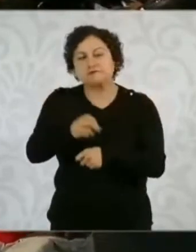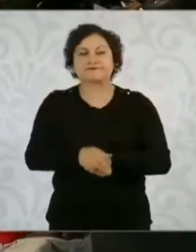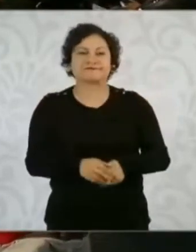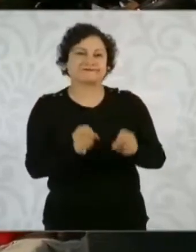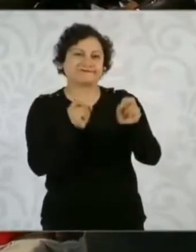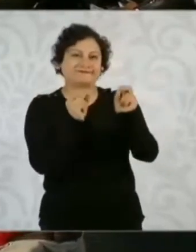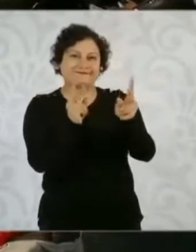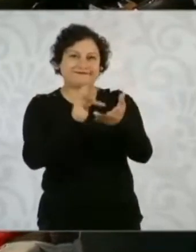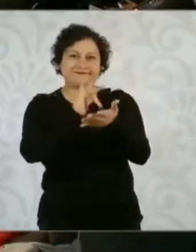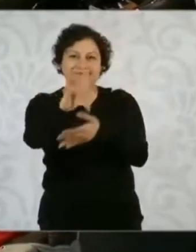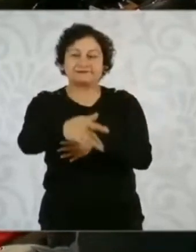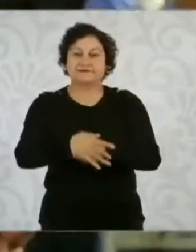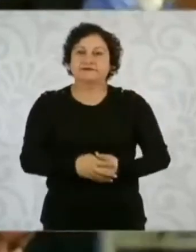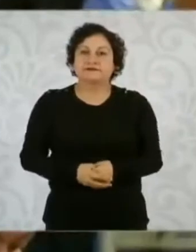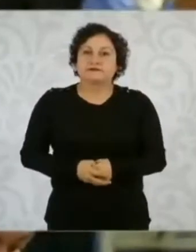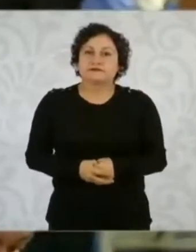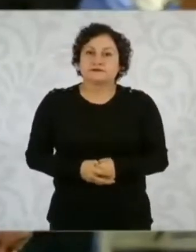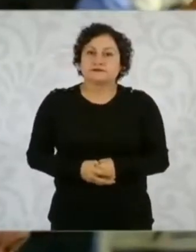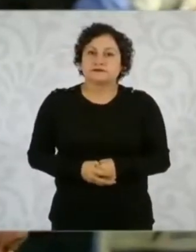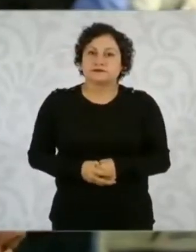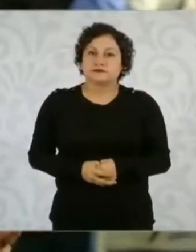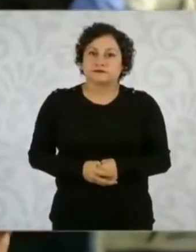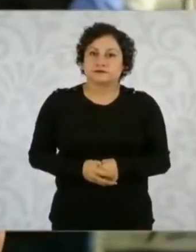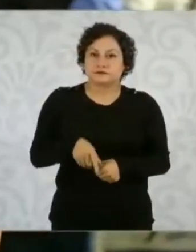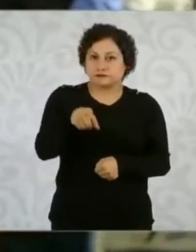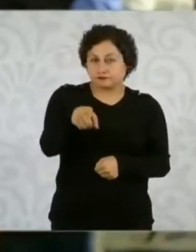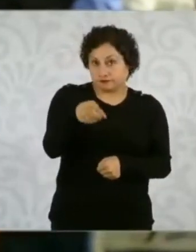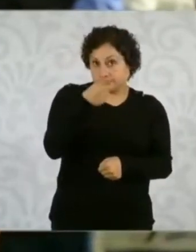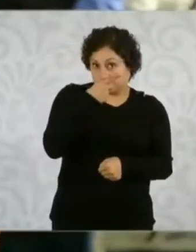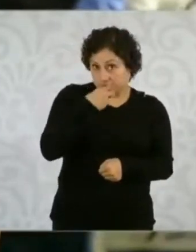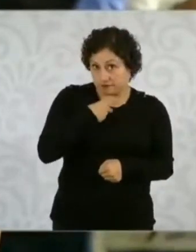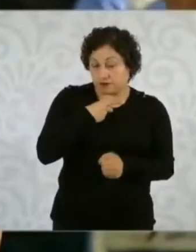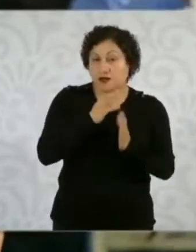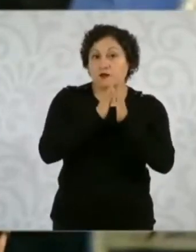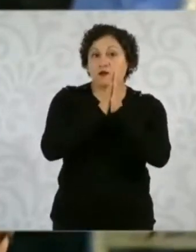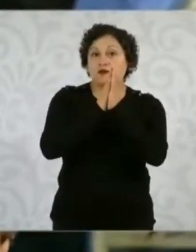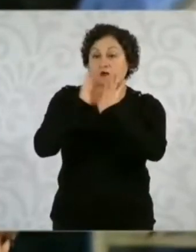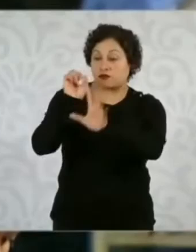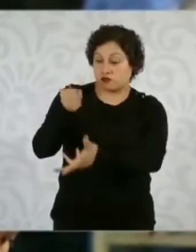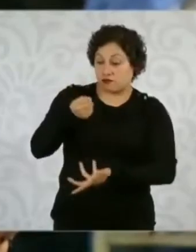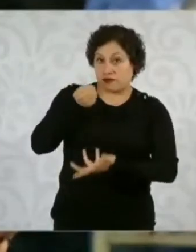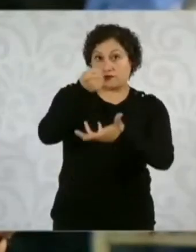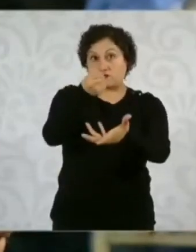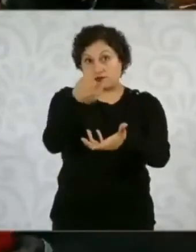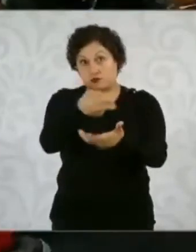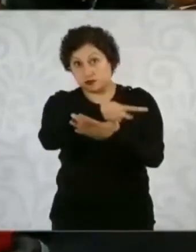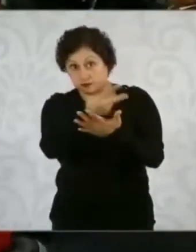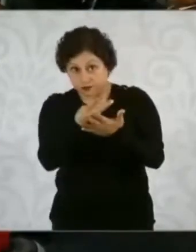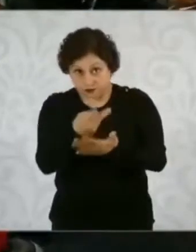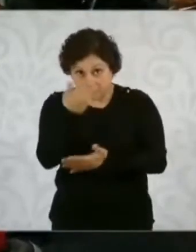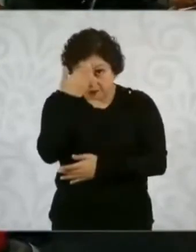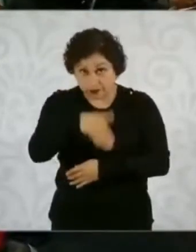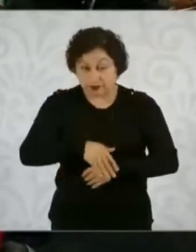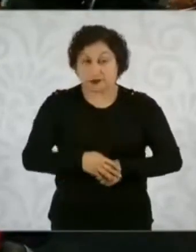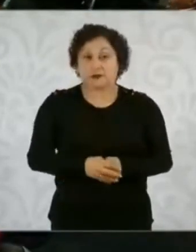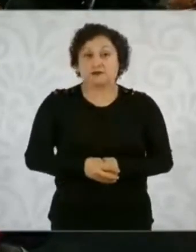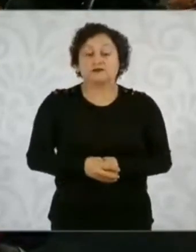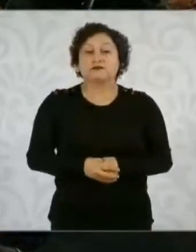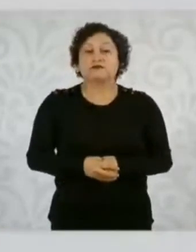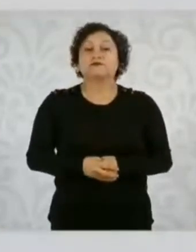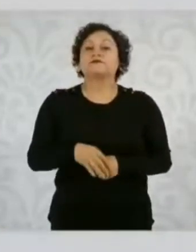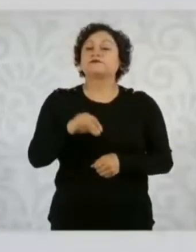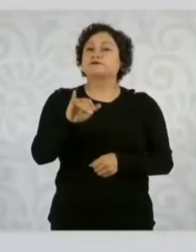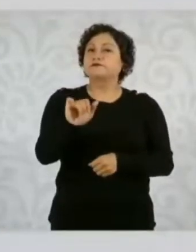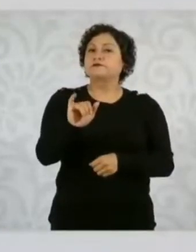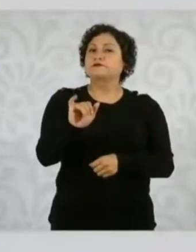Muchas gracias. ¿Tendrá justamente el presupuesto que se va a destinar para este programa? Sí, son